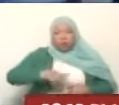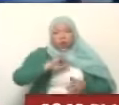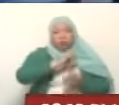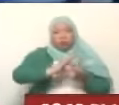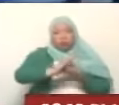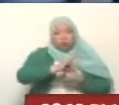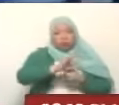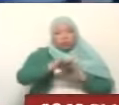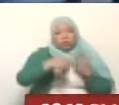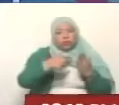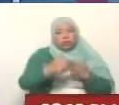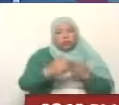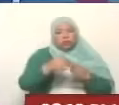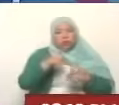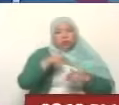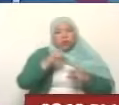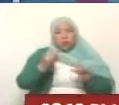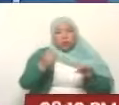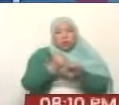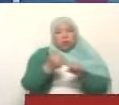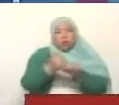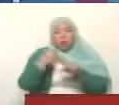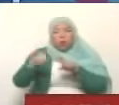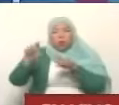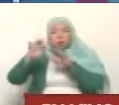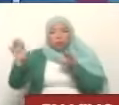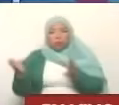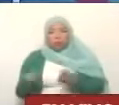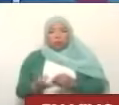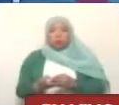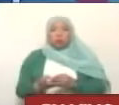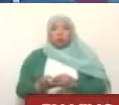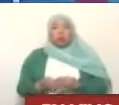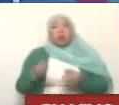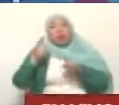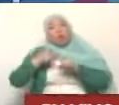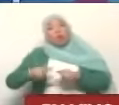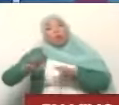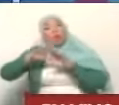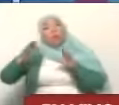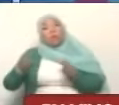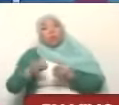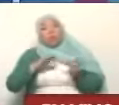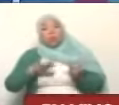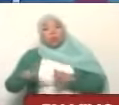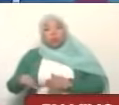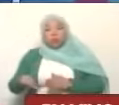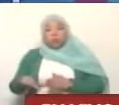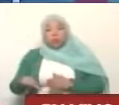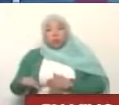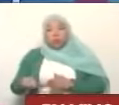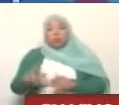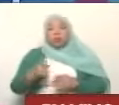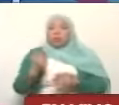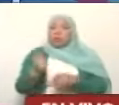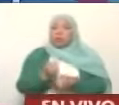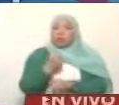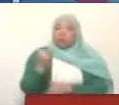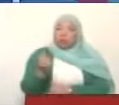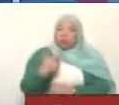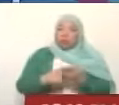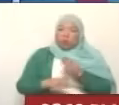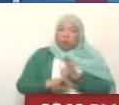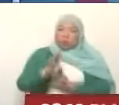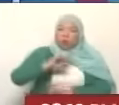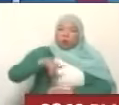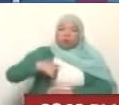cultura, porque está surgiendo otro mundo. Y ese otro mundo que está surgiendo es inevitable que